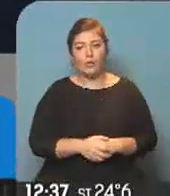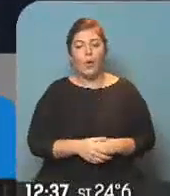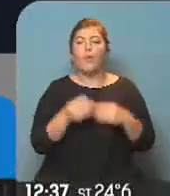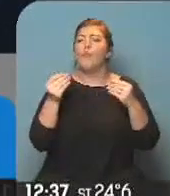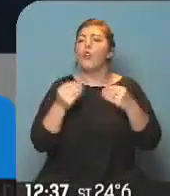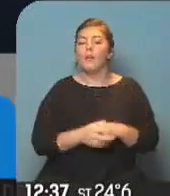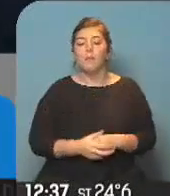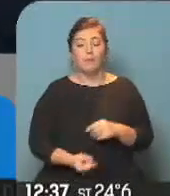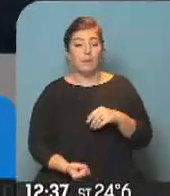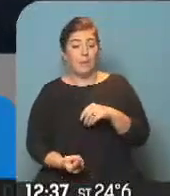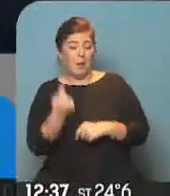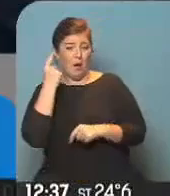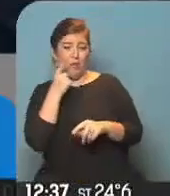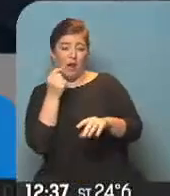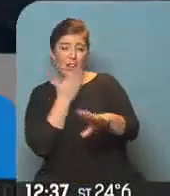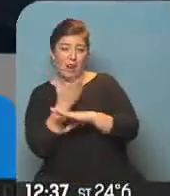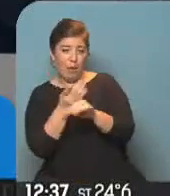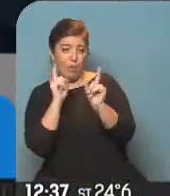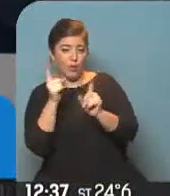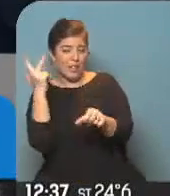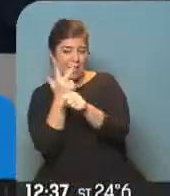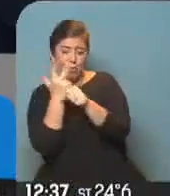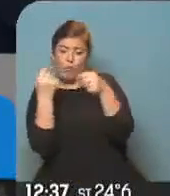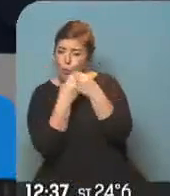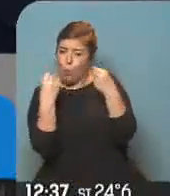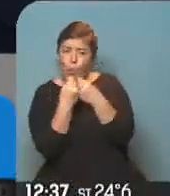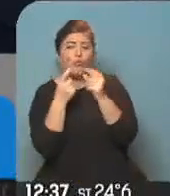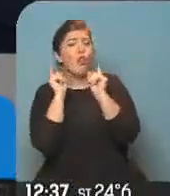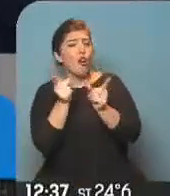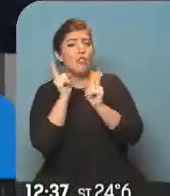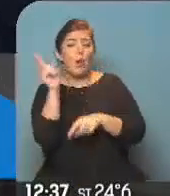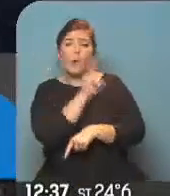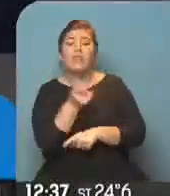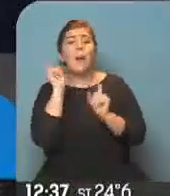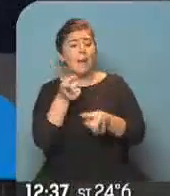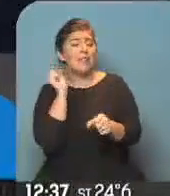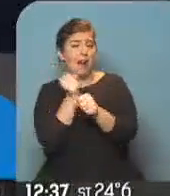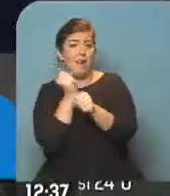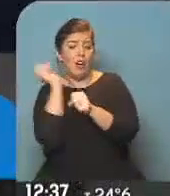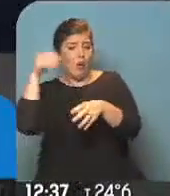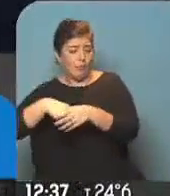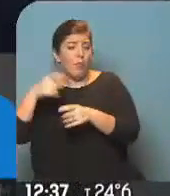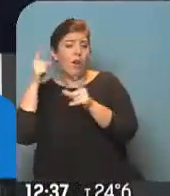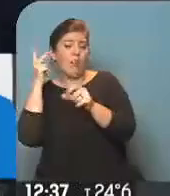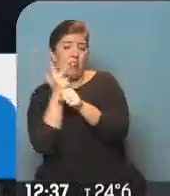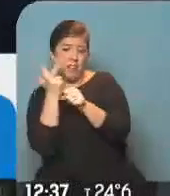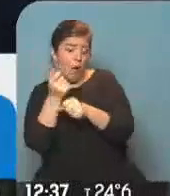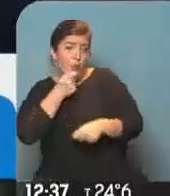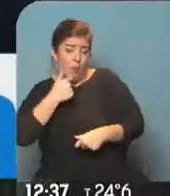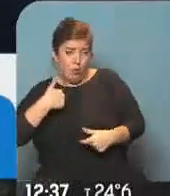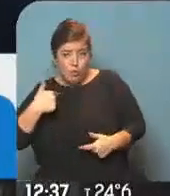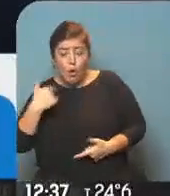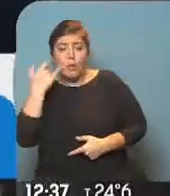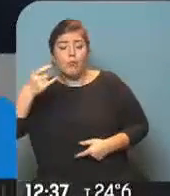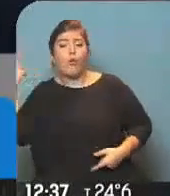es un reclamo de los docentes terciarios. Muchos de los docentes universitarios también trabajan en ese nivel. Es mi caso, por ejemplo. Y porque lo que